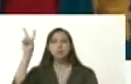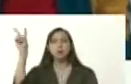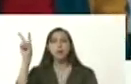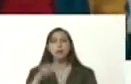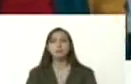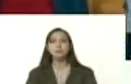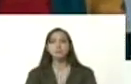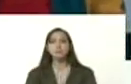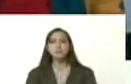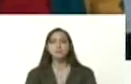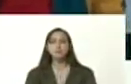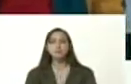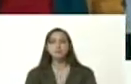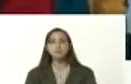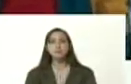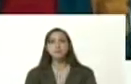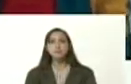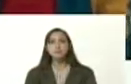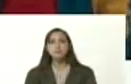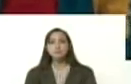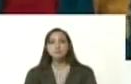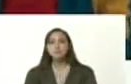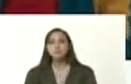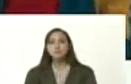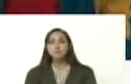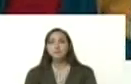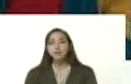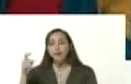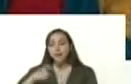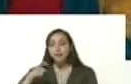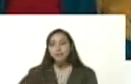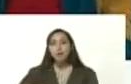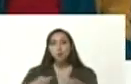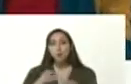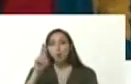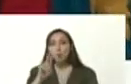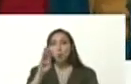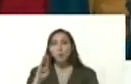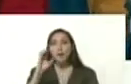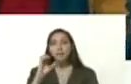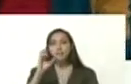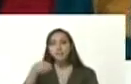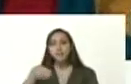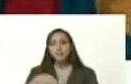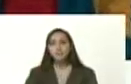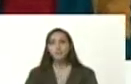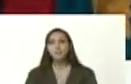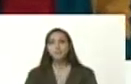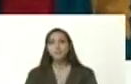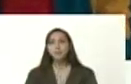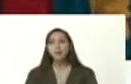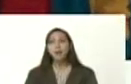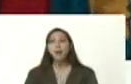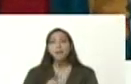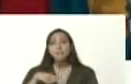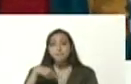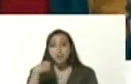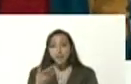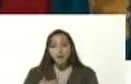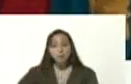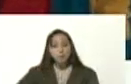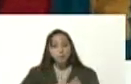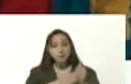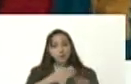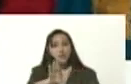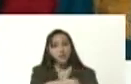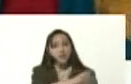Hoy, necesario, la UVC, necesario mañana, los jefes de calle, la recolección de las